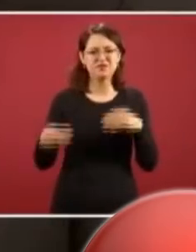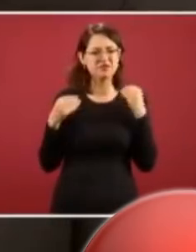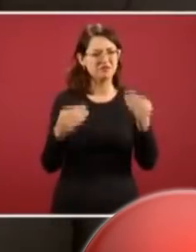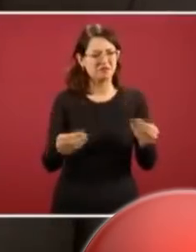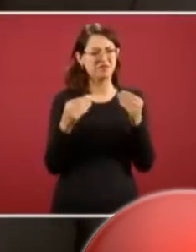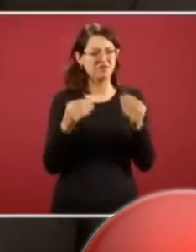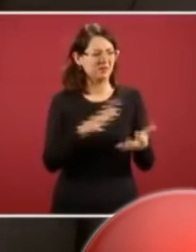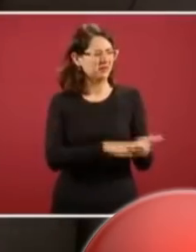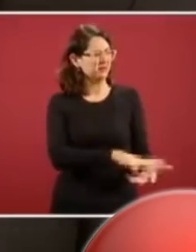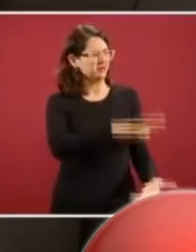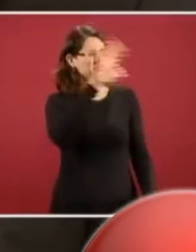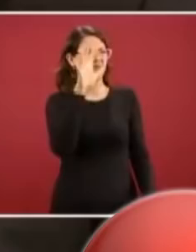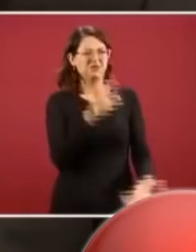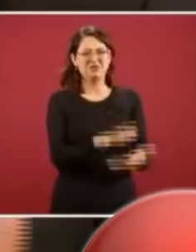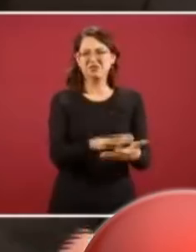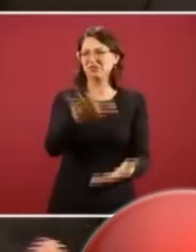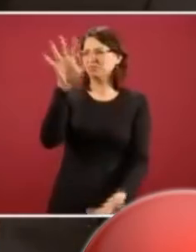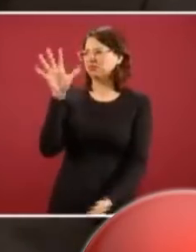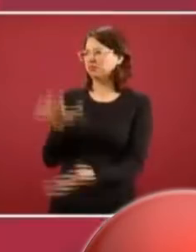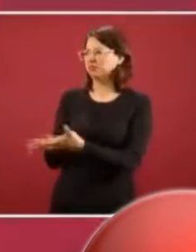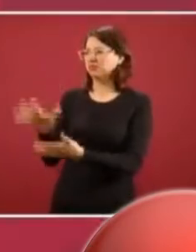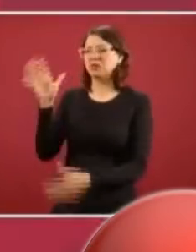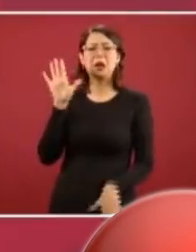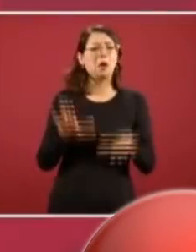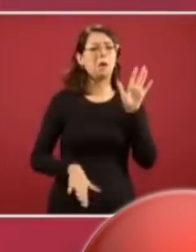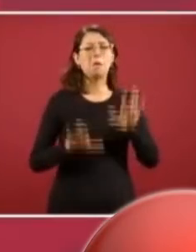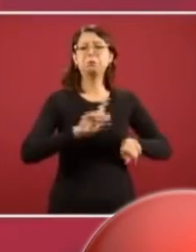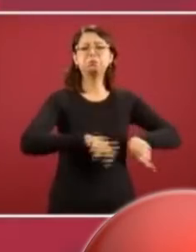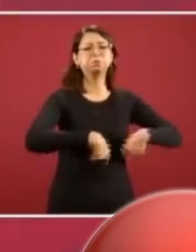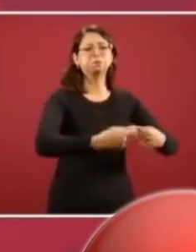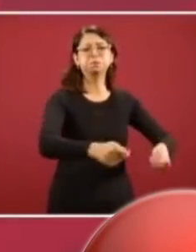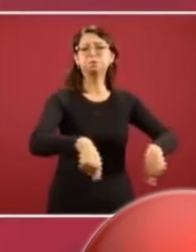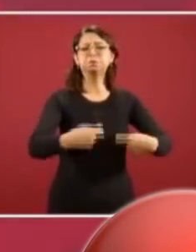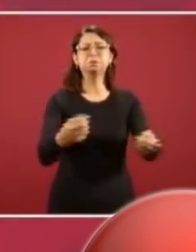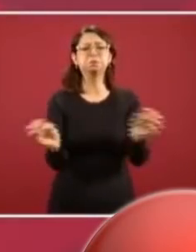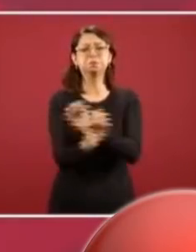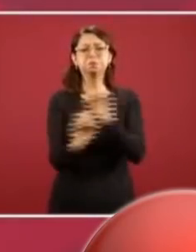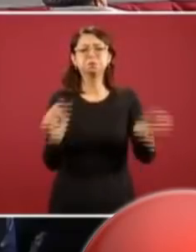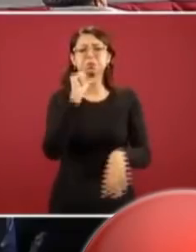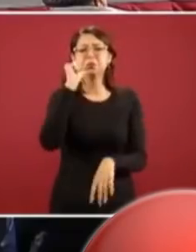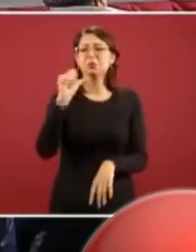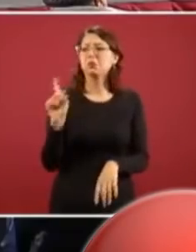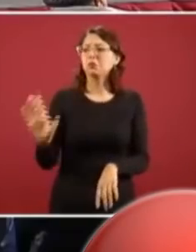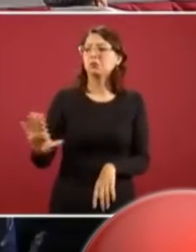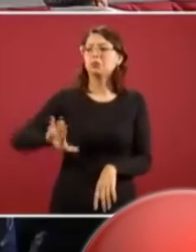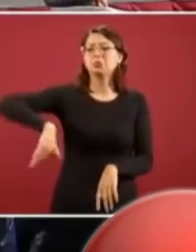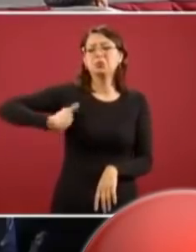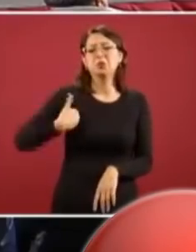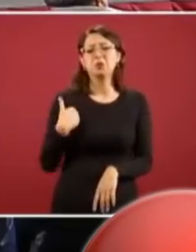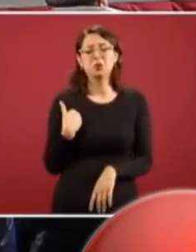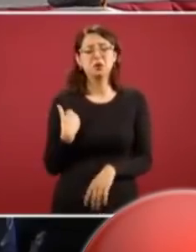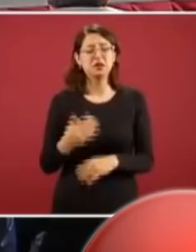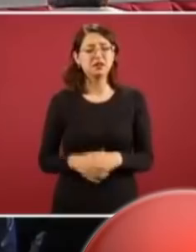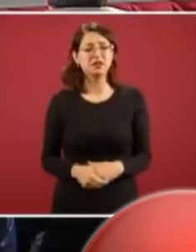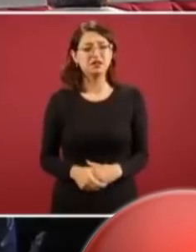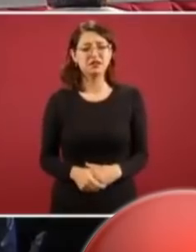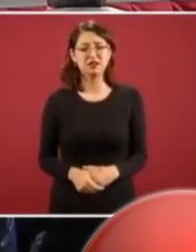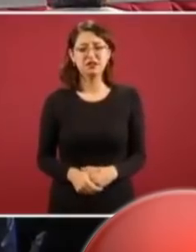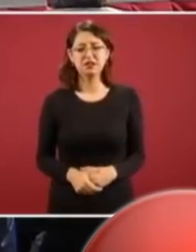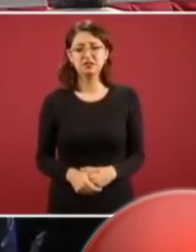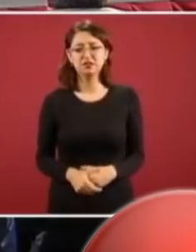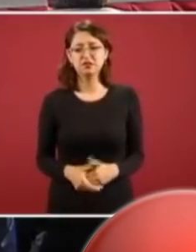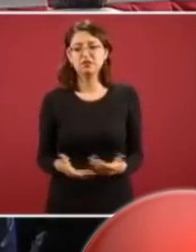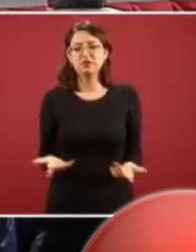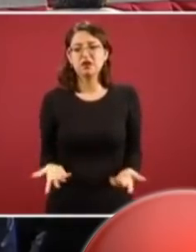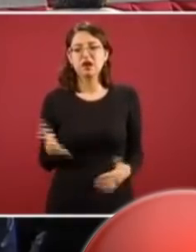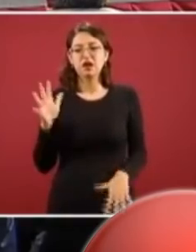muchos no se entregaban, no se distribuían, se usaban hasta